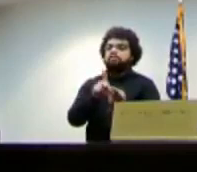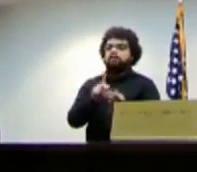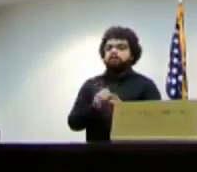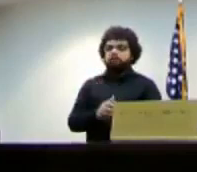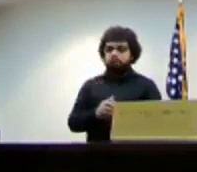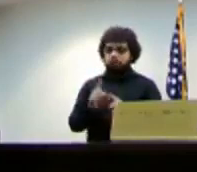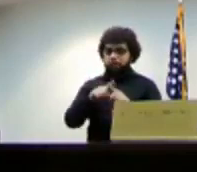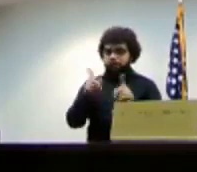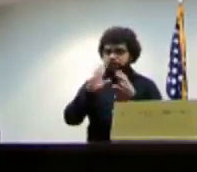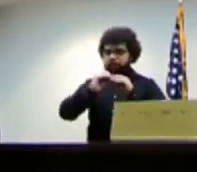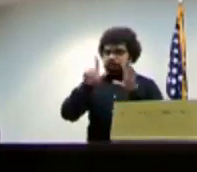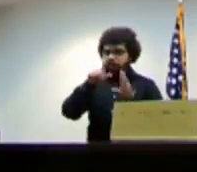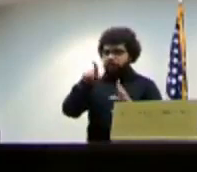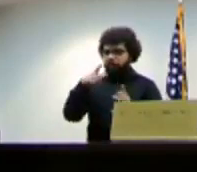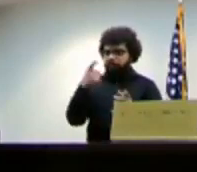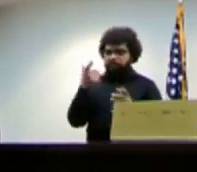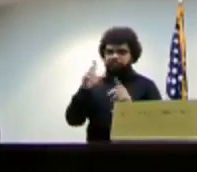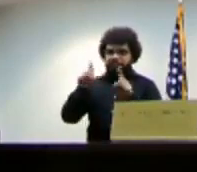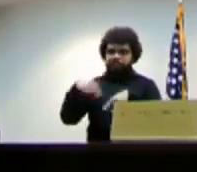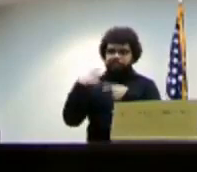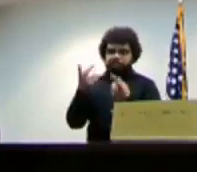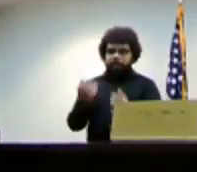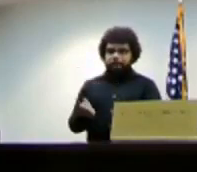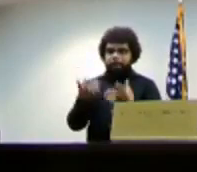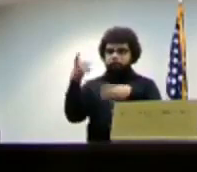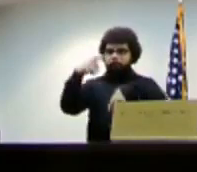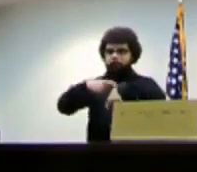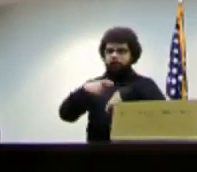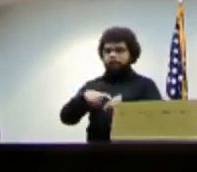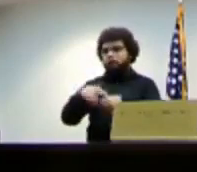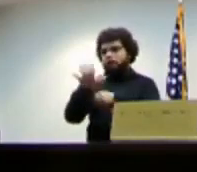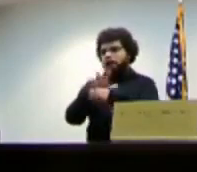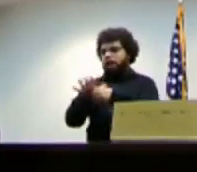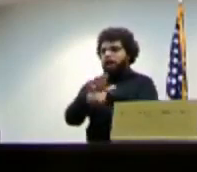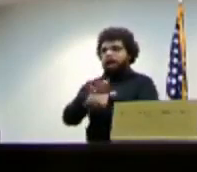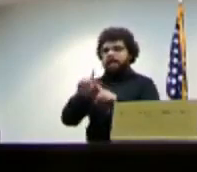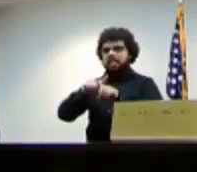como ha estado ahí en esa área, en distintas capacidades, ¿verdad?